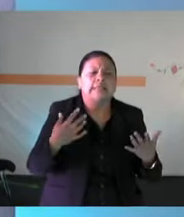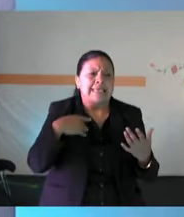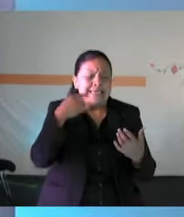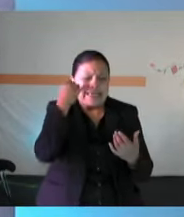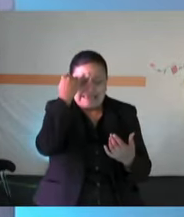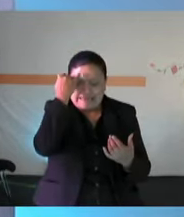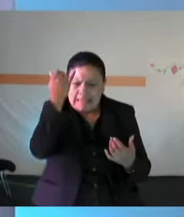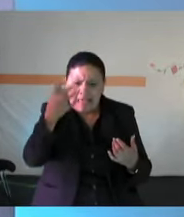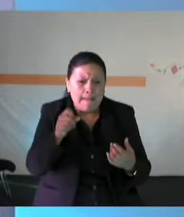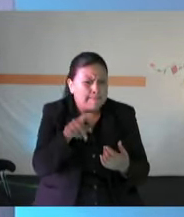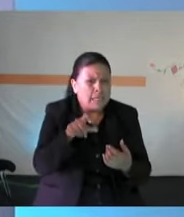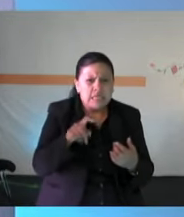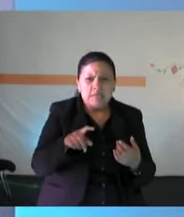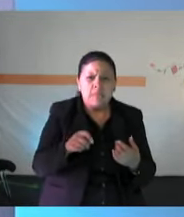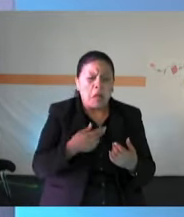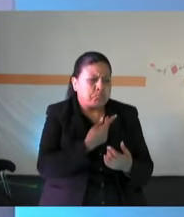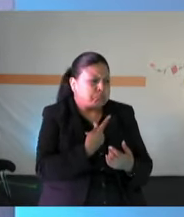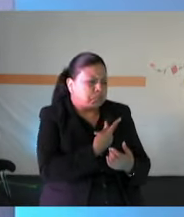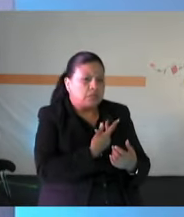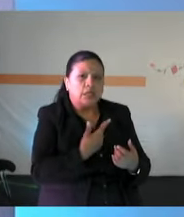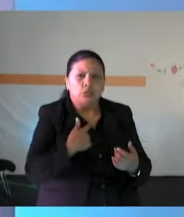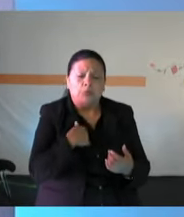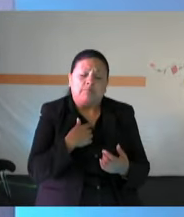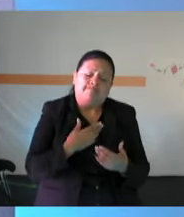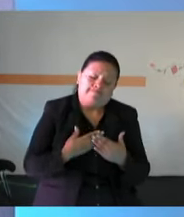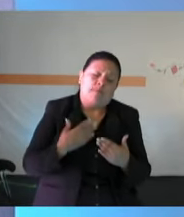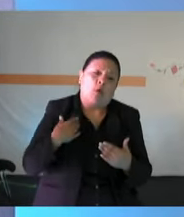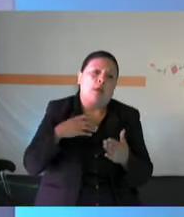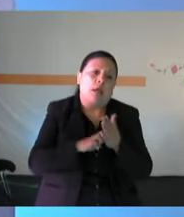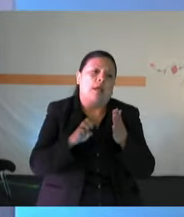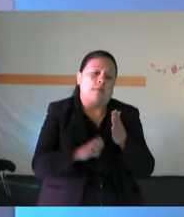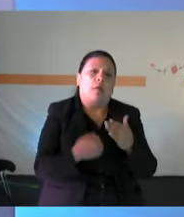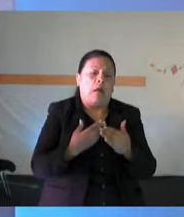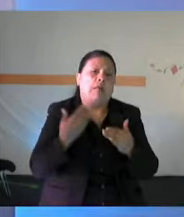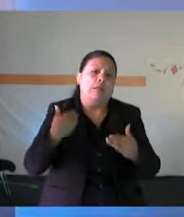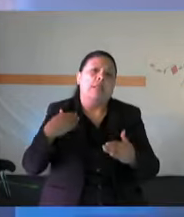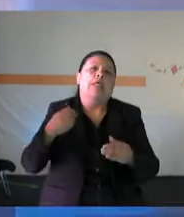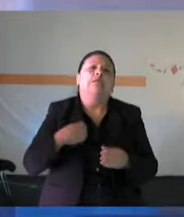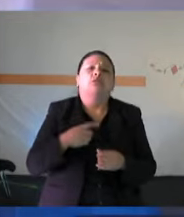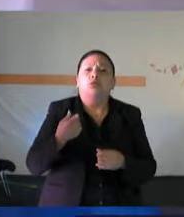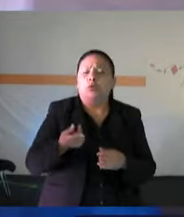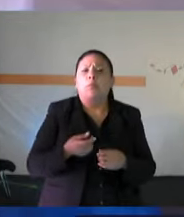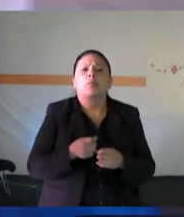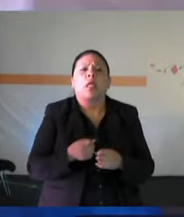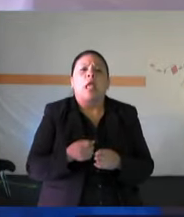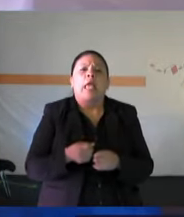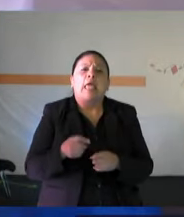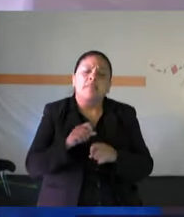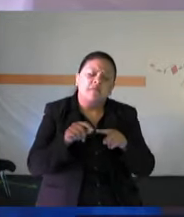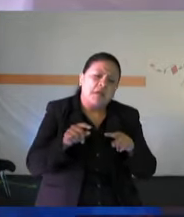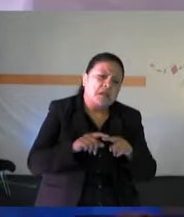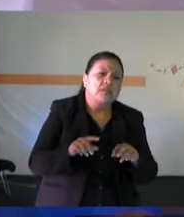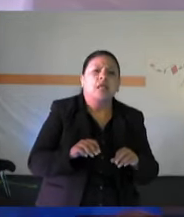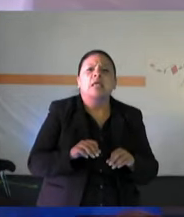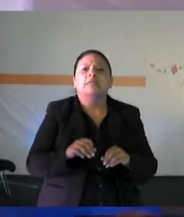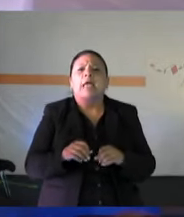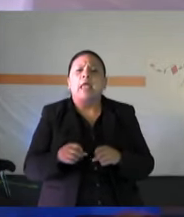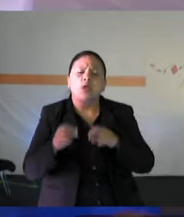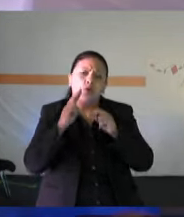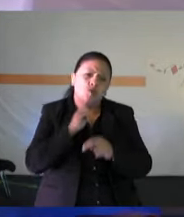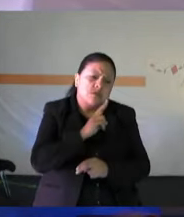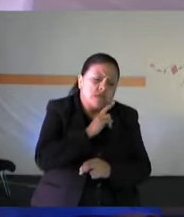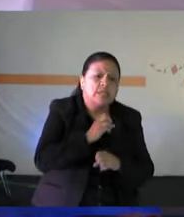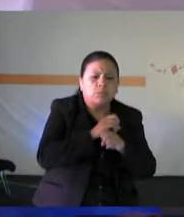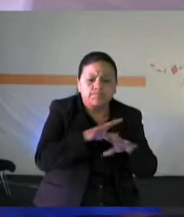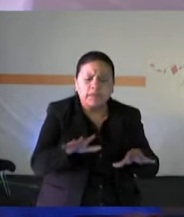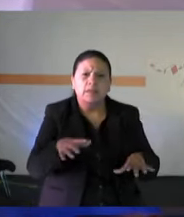ese ejemplo. En mi caso, por ejemplo, yo me dedicaba a dar las noticias y al periodismo como tal, y yo dije, sí, o sea, si María